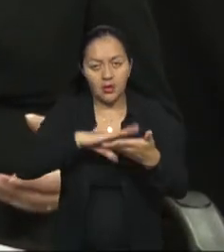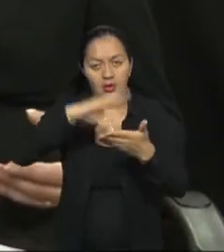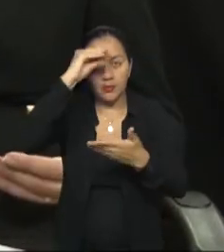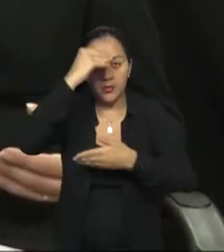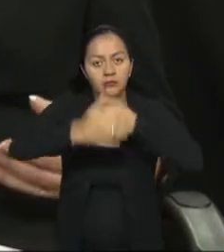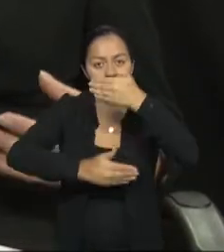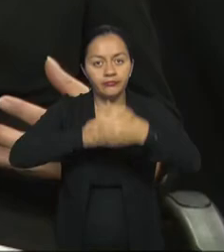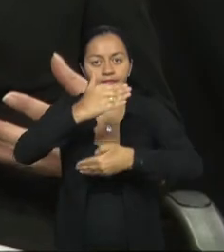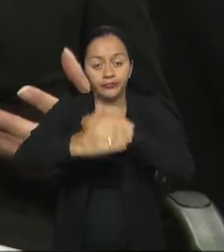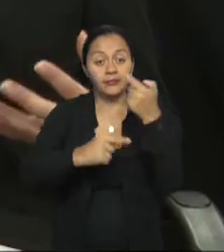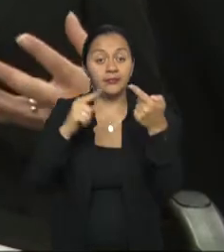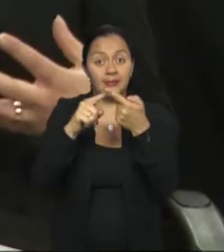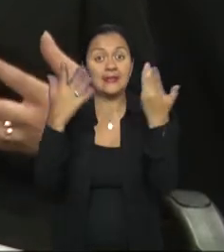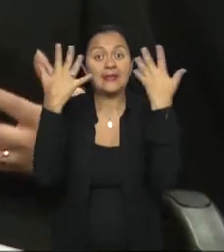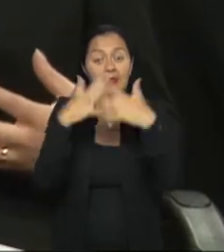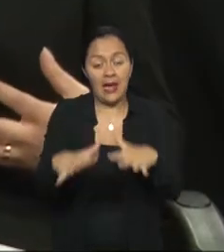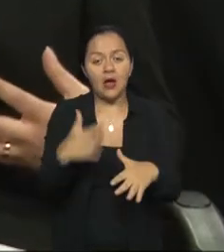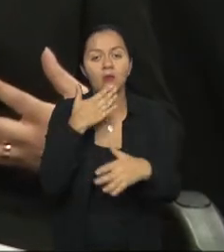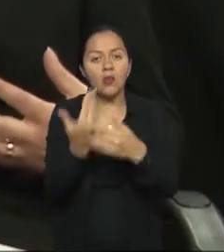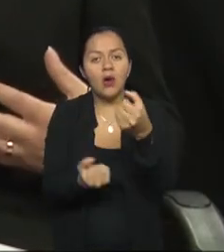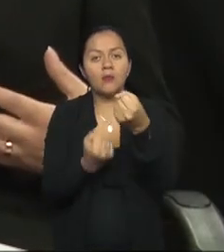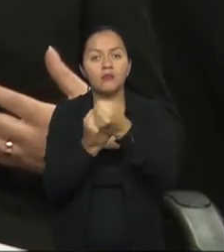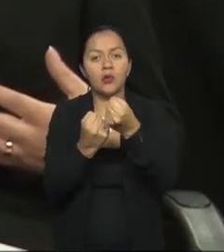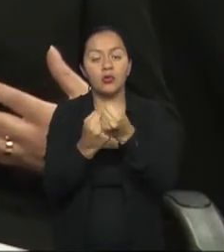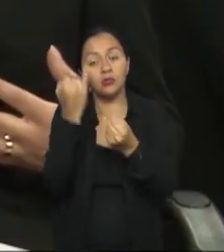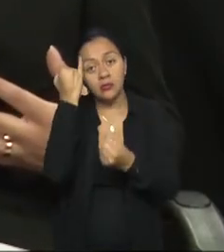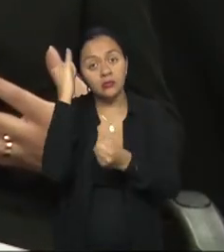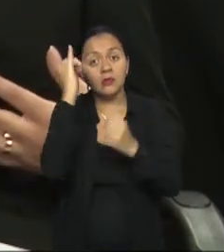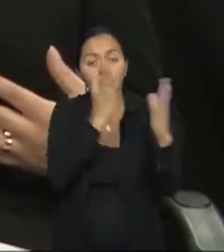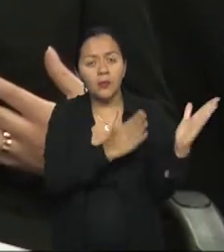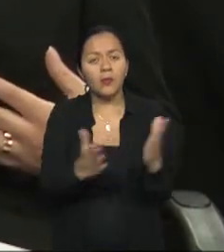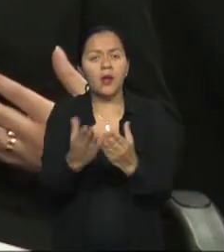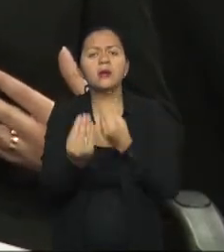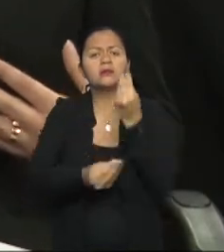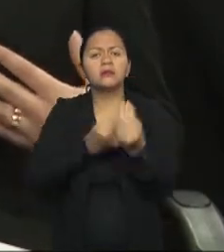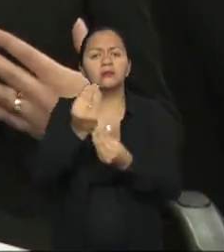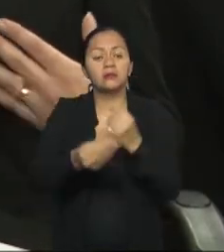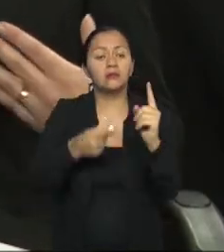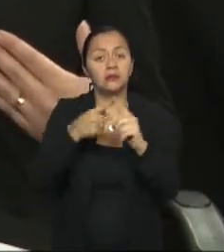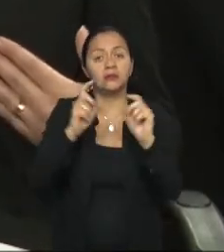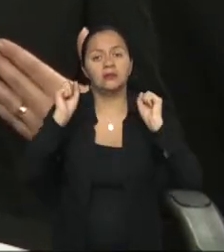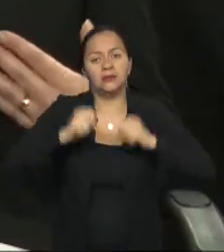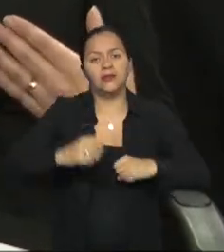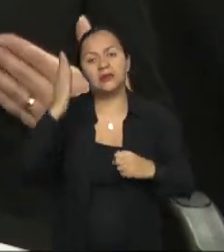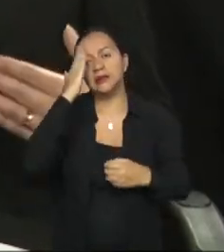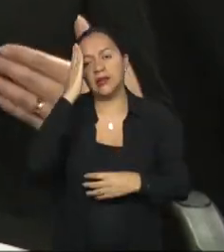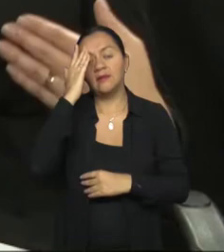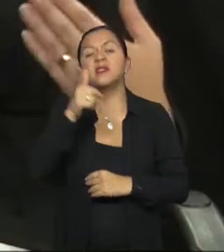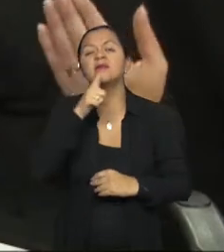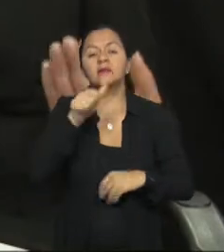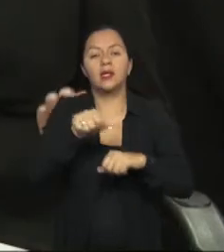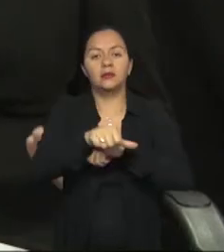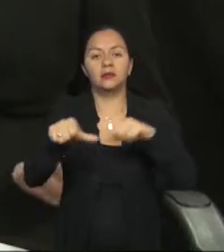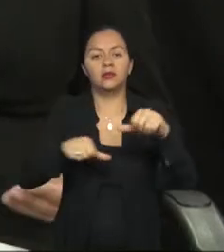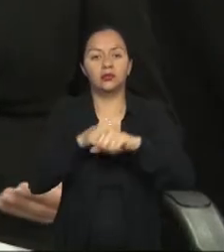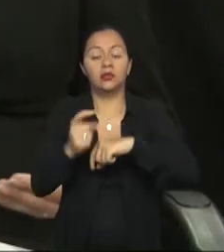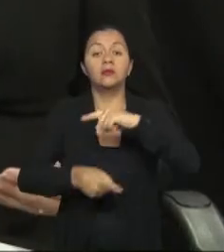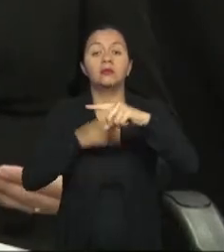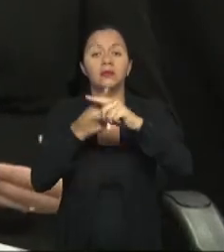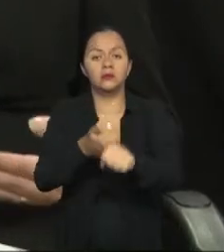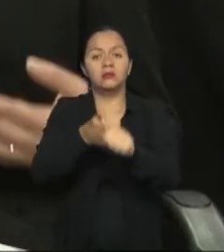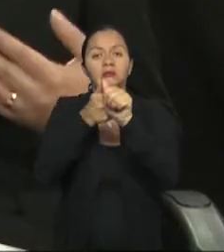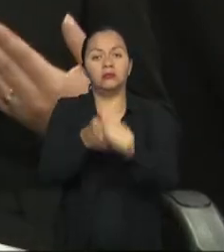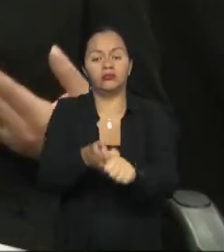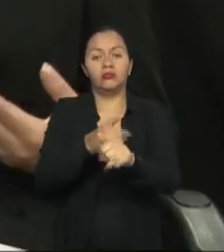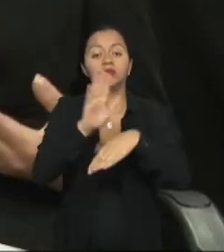su vez, quien está apoyando estas iniciativas, que son los asesores, quien hace el